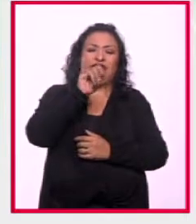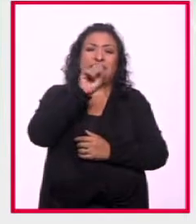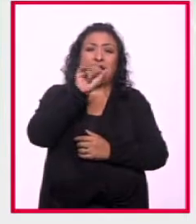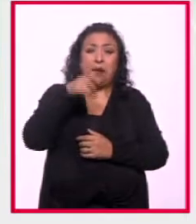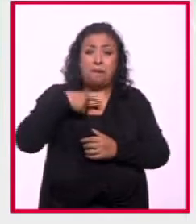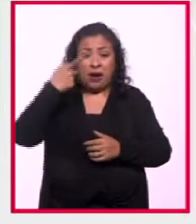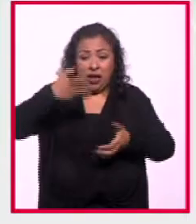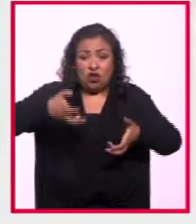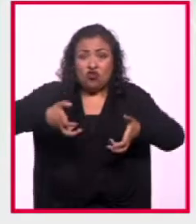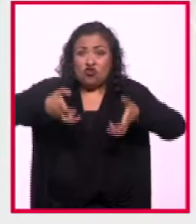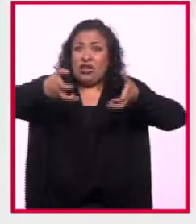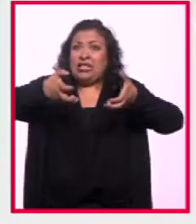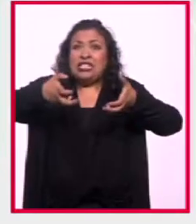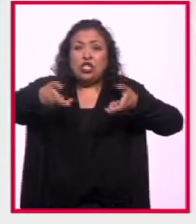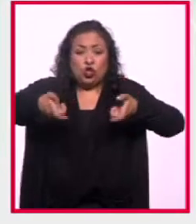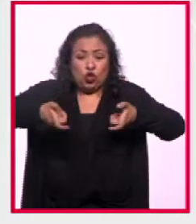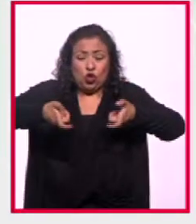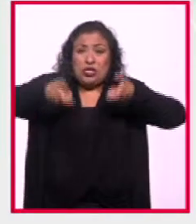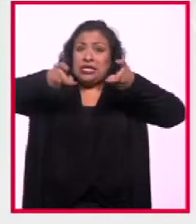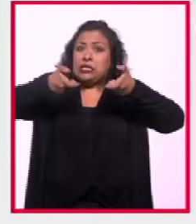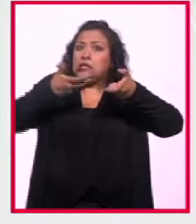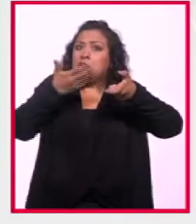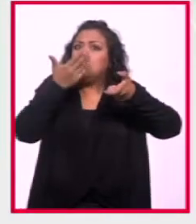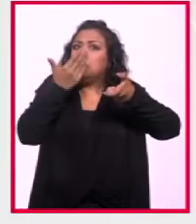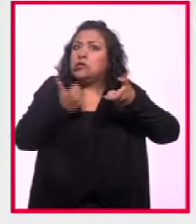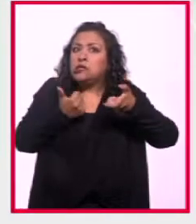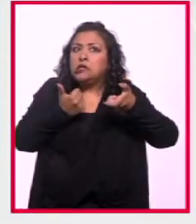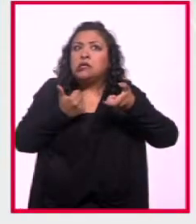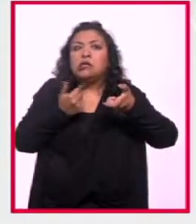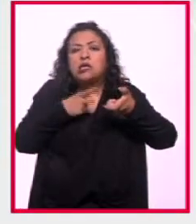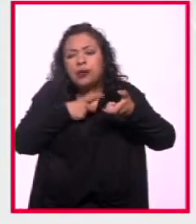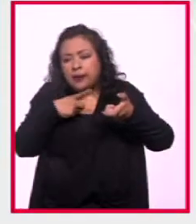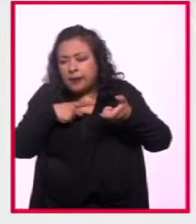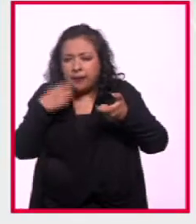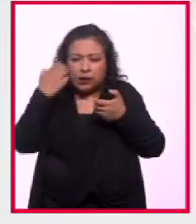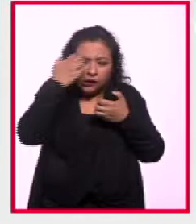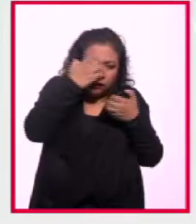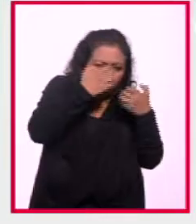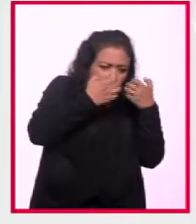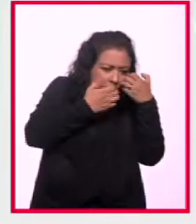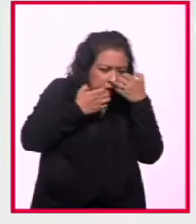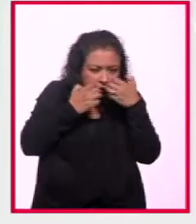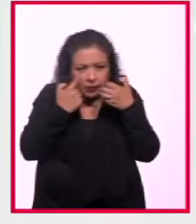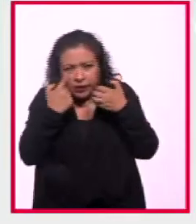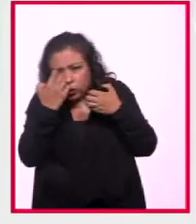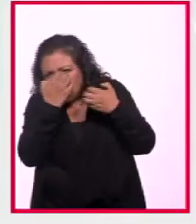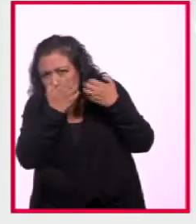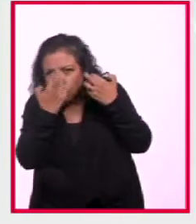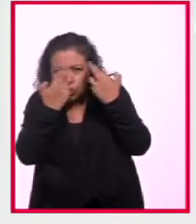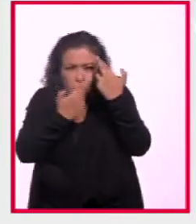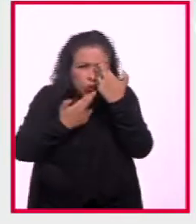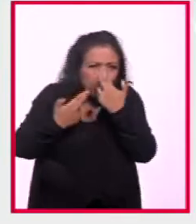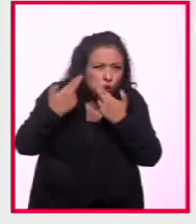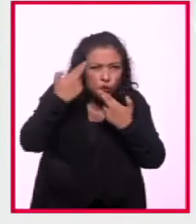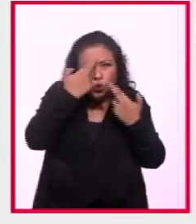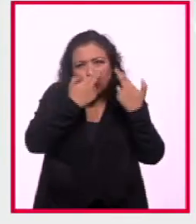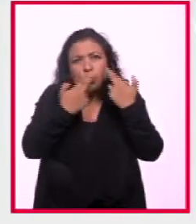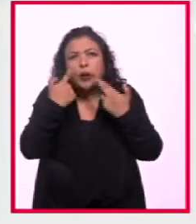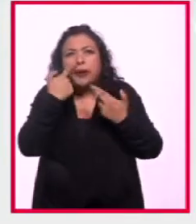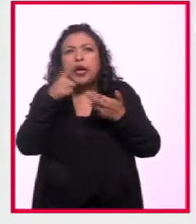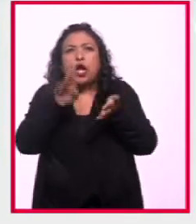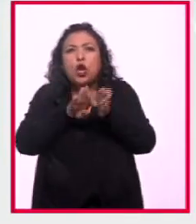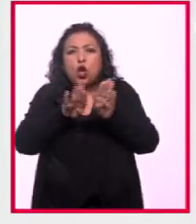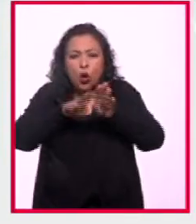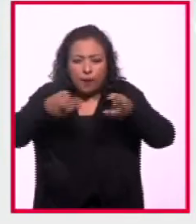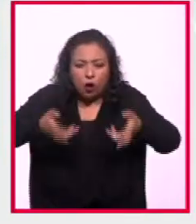agarrar entonces es estar revisando la por todos lados para ver si de dónde se